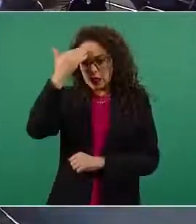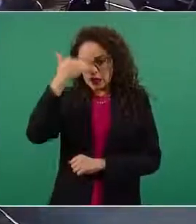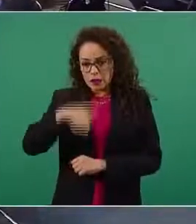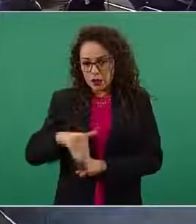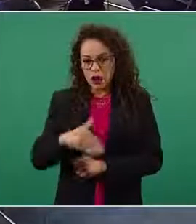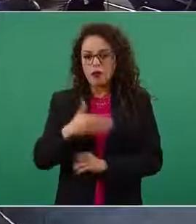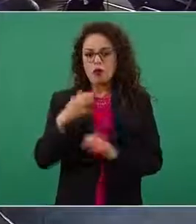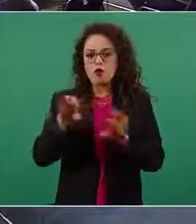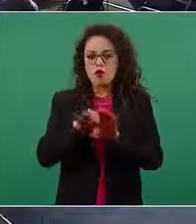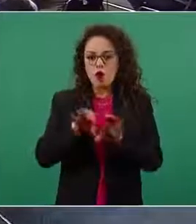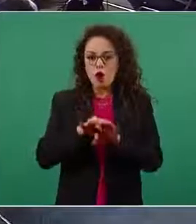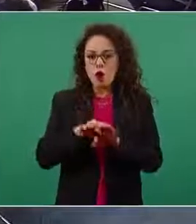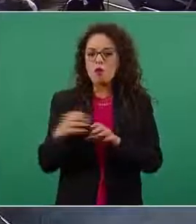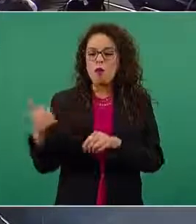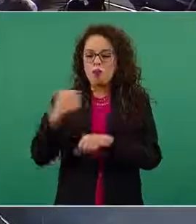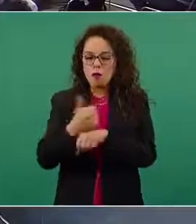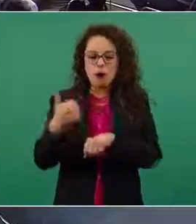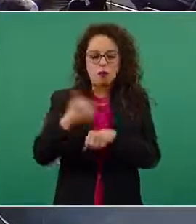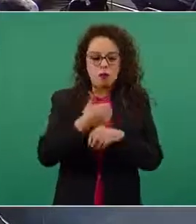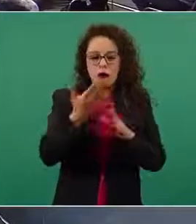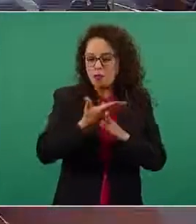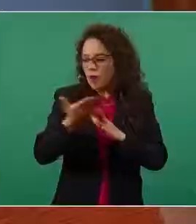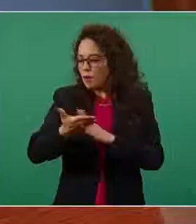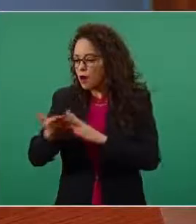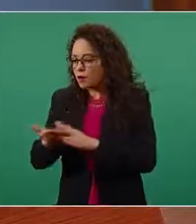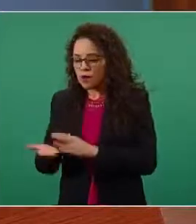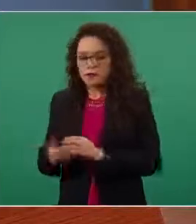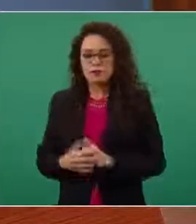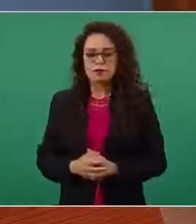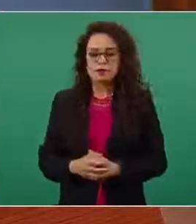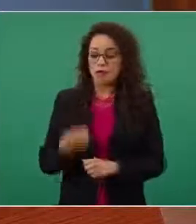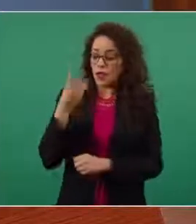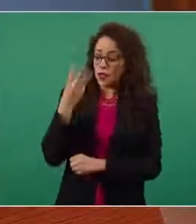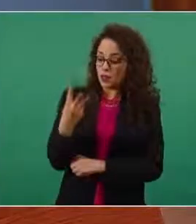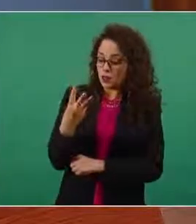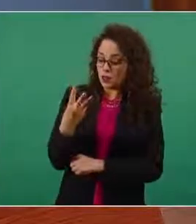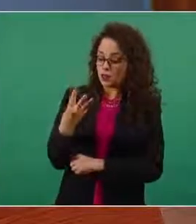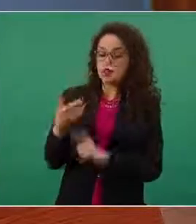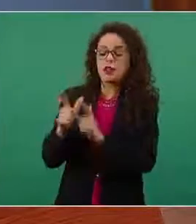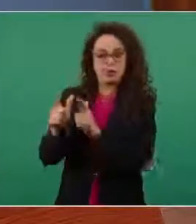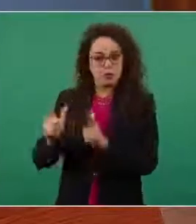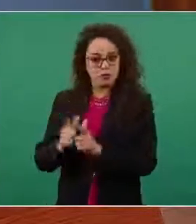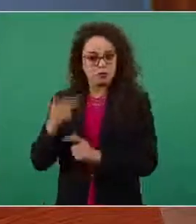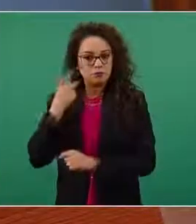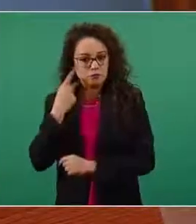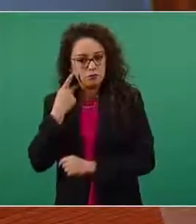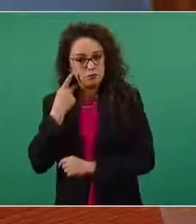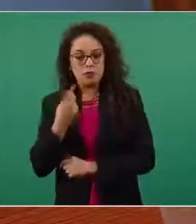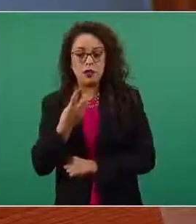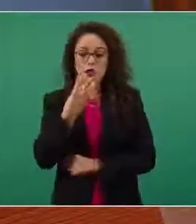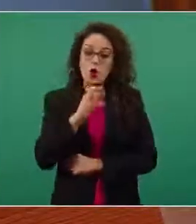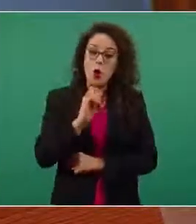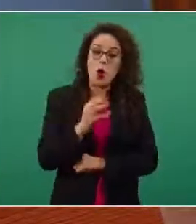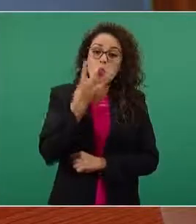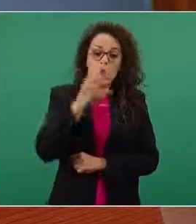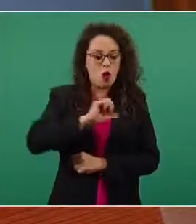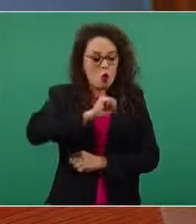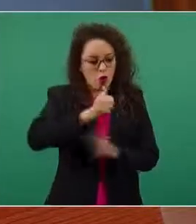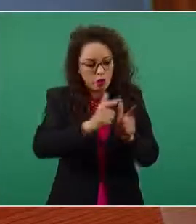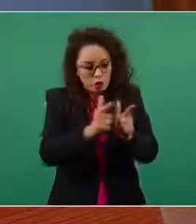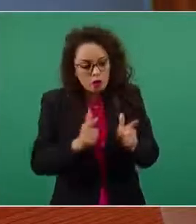tres de para un partido y tres o cuatro para el otro.